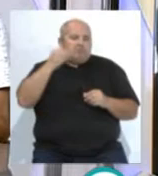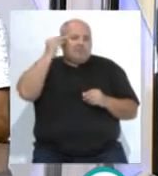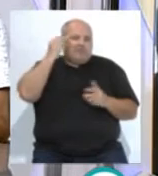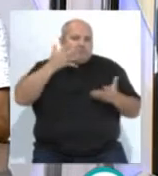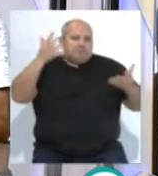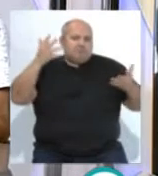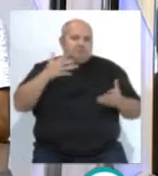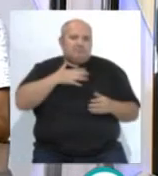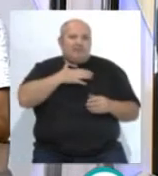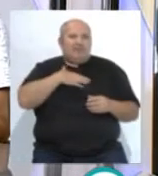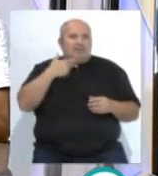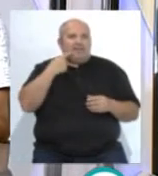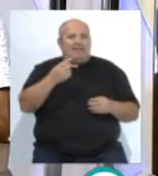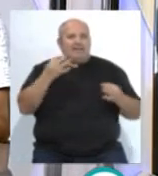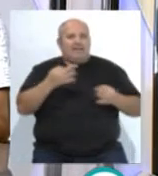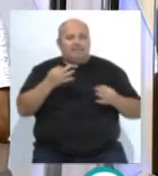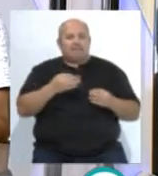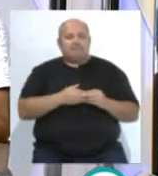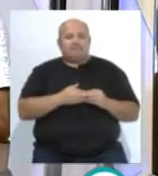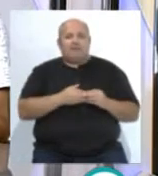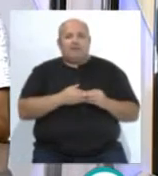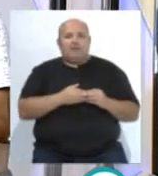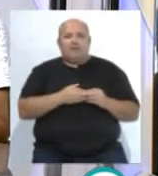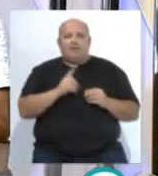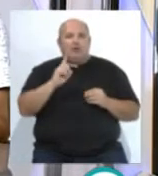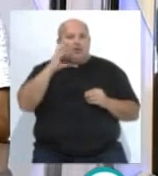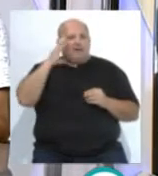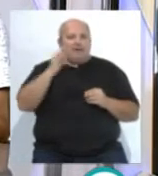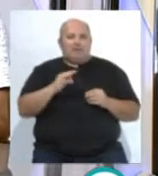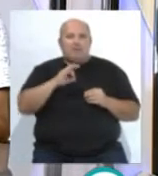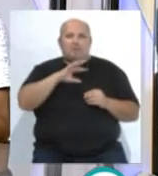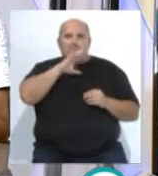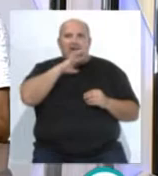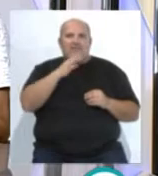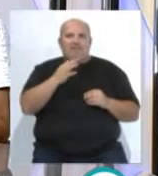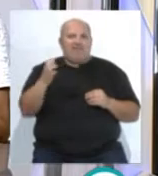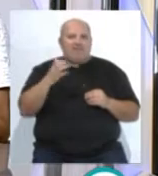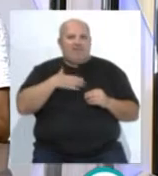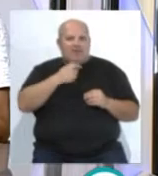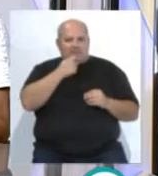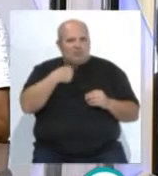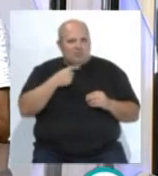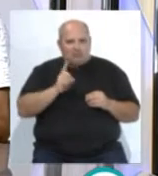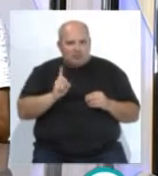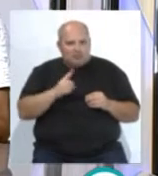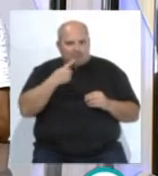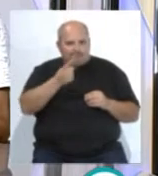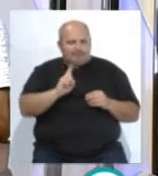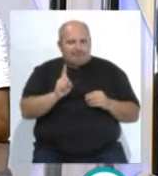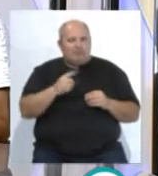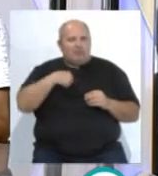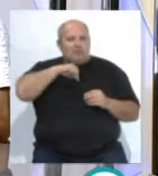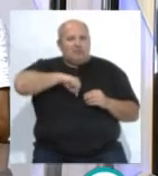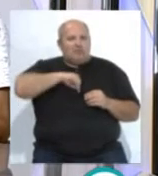¿no? Entonces yo lo que quiero decir es que no creo en la mala fe de los árbitros. O sea, yo no creo tampoco. Yo